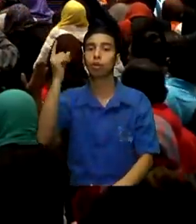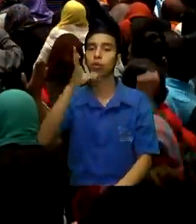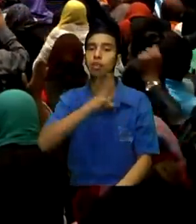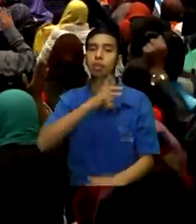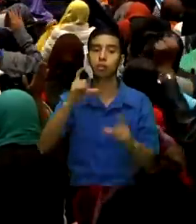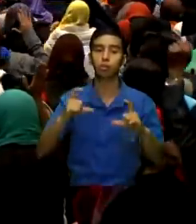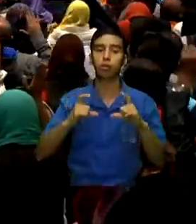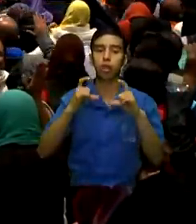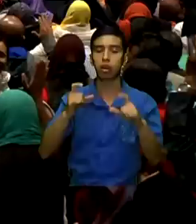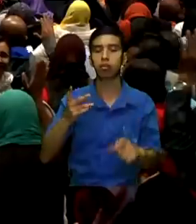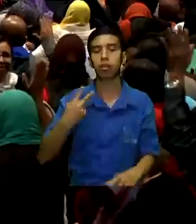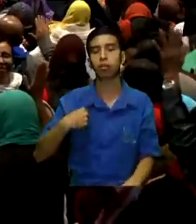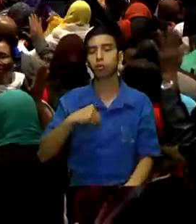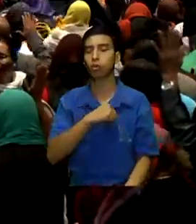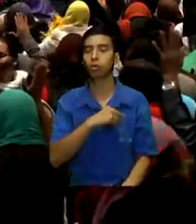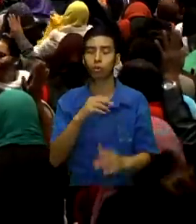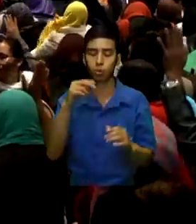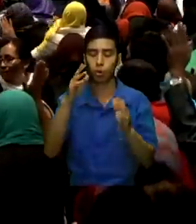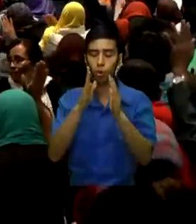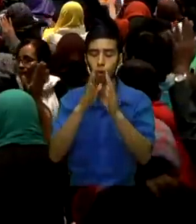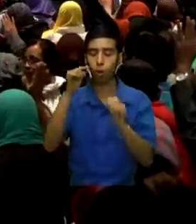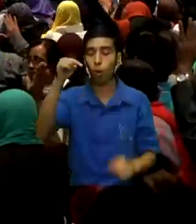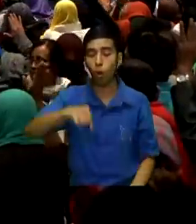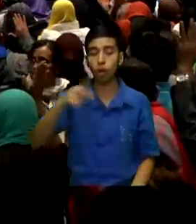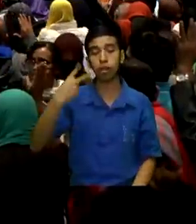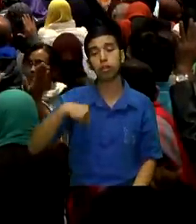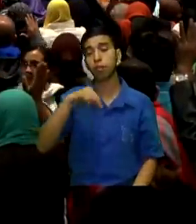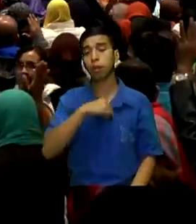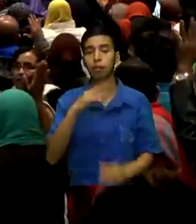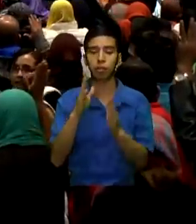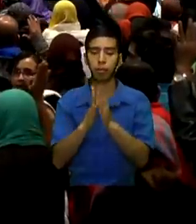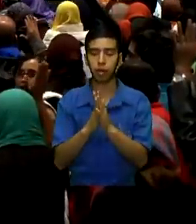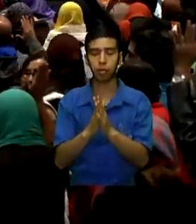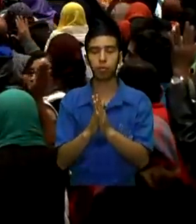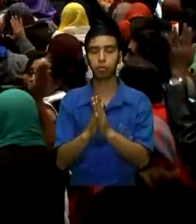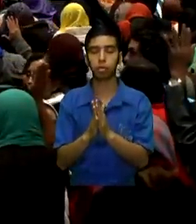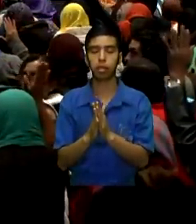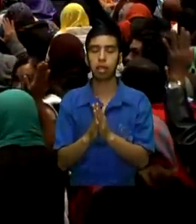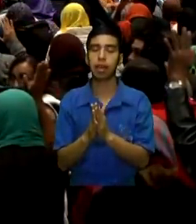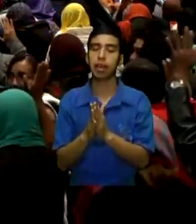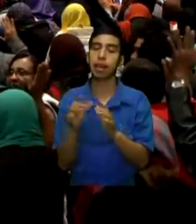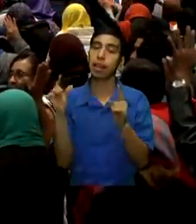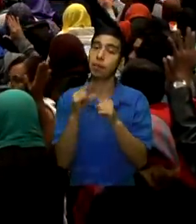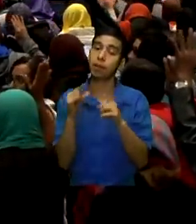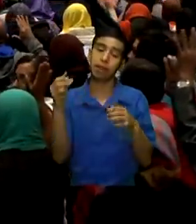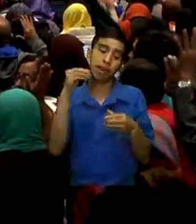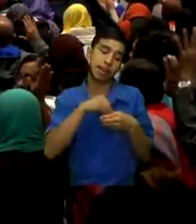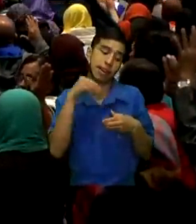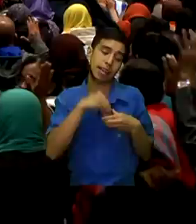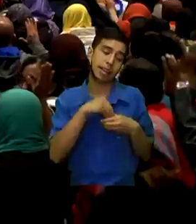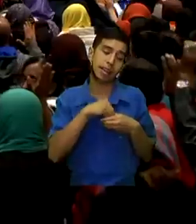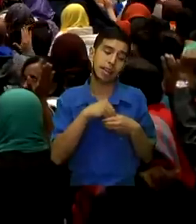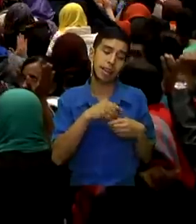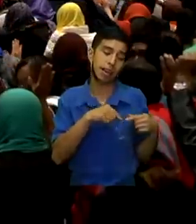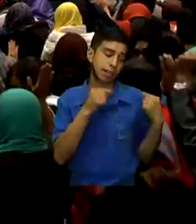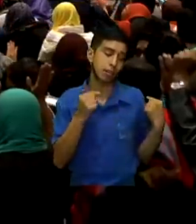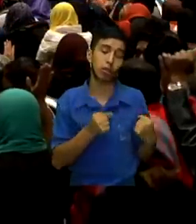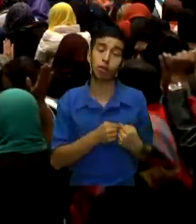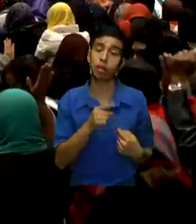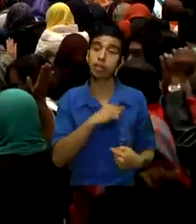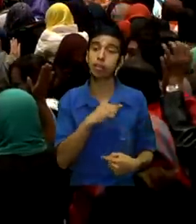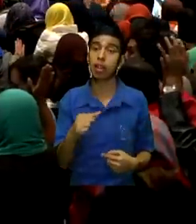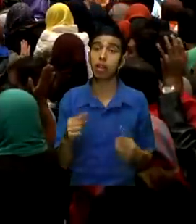vida, Señor. Hoy en el nombre de Jesús venimos a rogarte que esa palabra quede sembrada en nuestro corazón y sea de